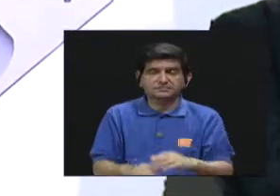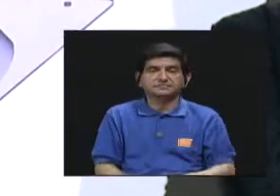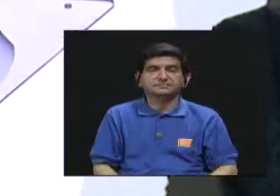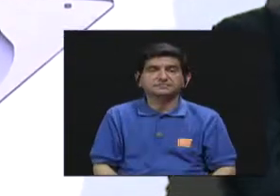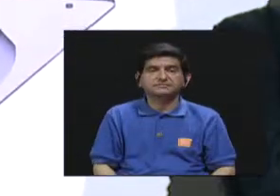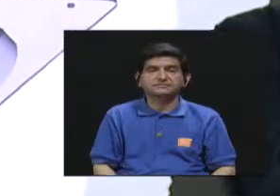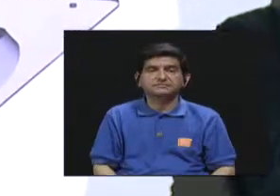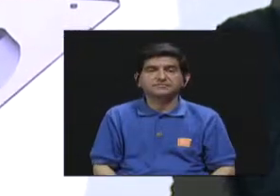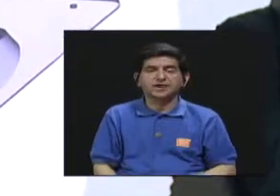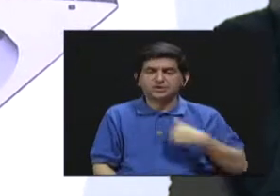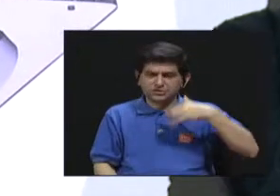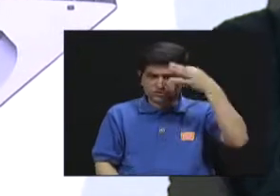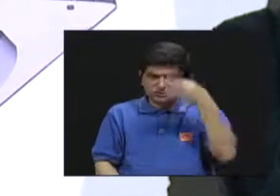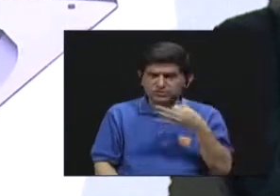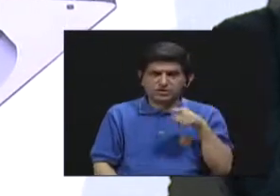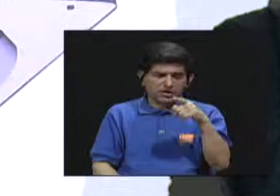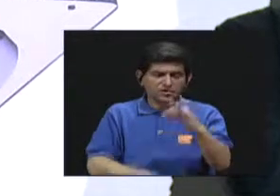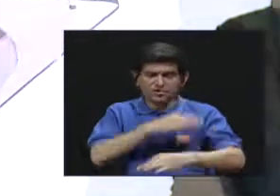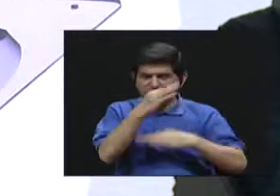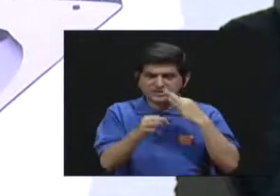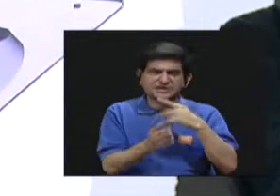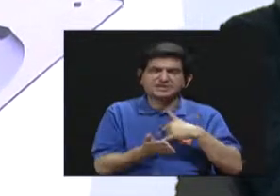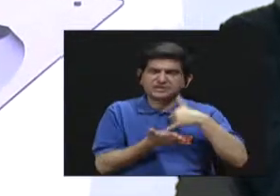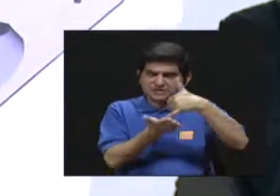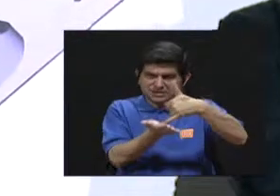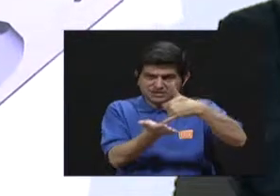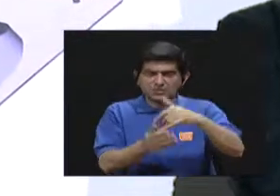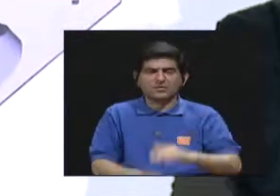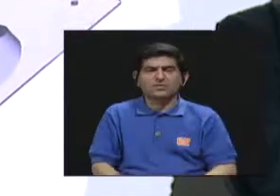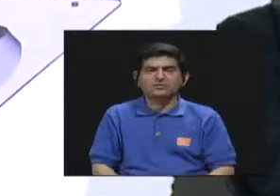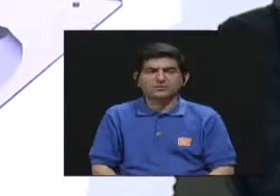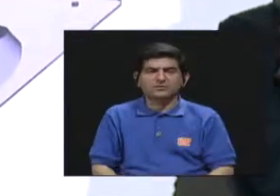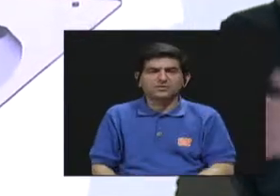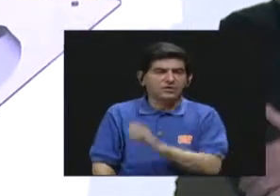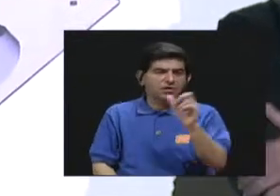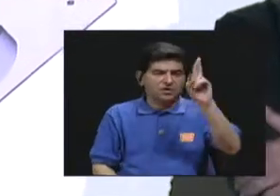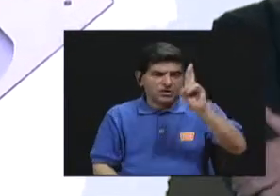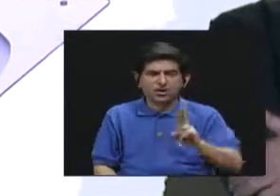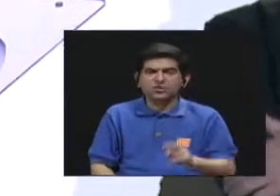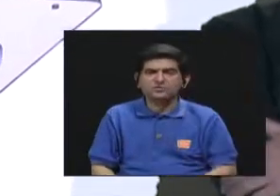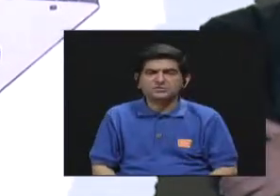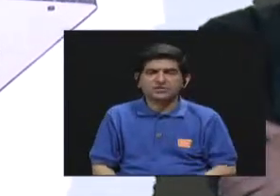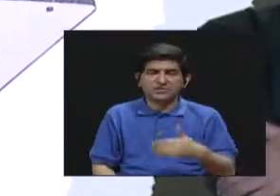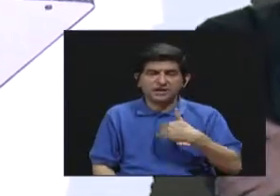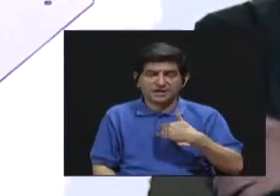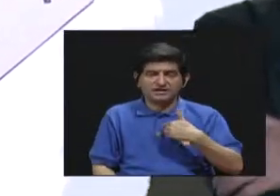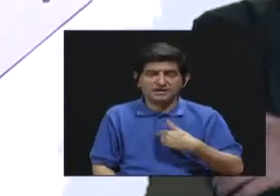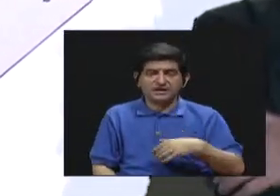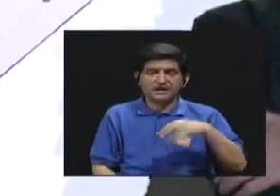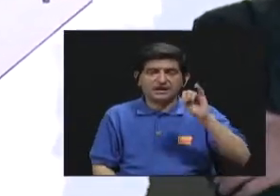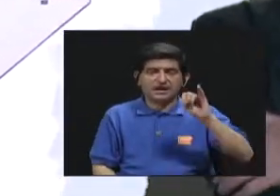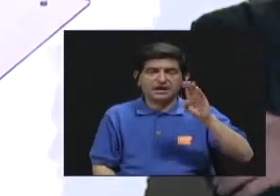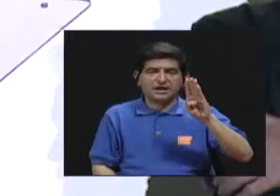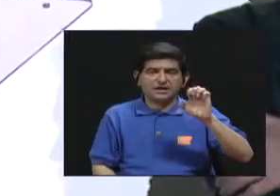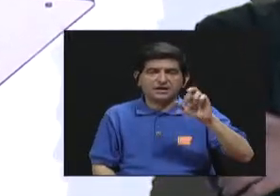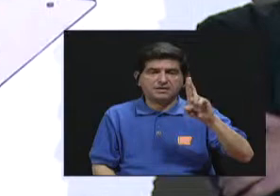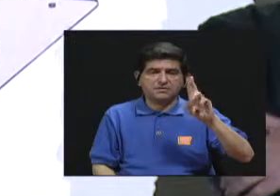Creo que un premio como este, el hecho de que Costa Rica esté en Ibermedia, el hecho de que tengamos